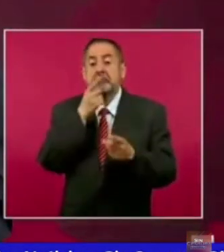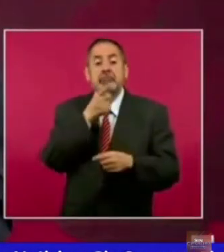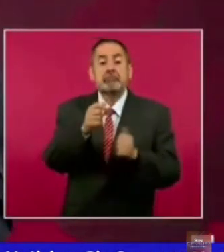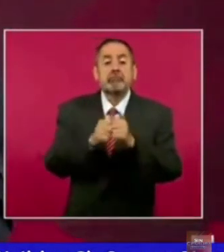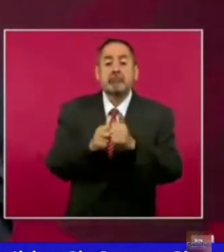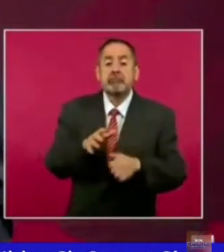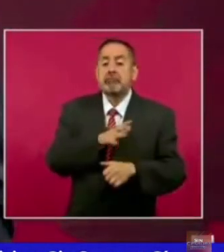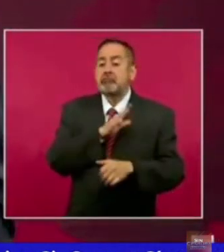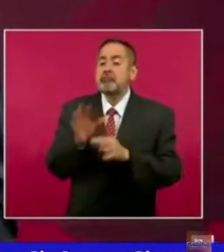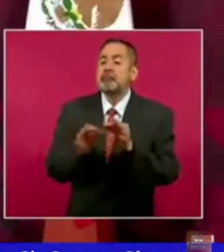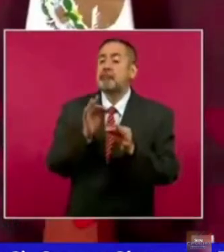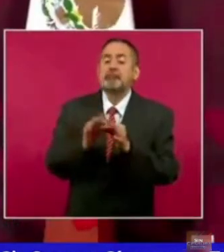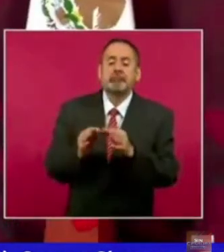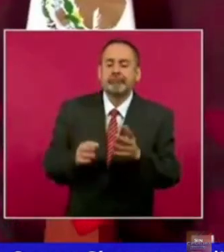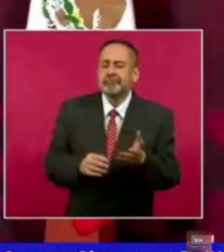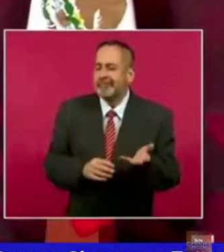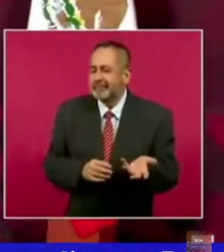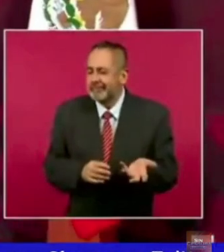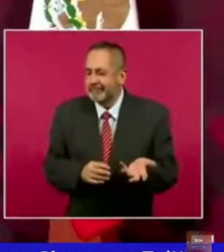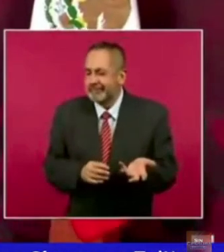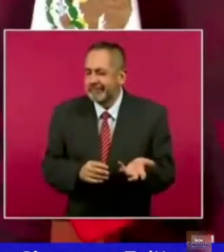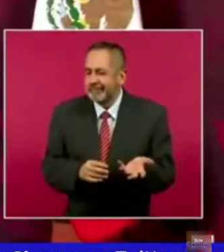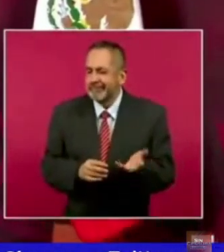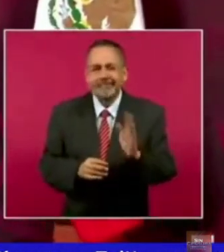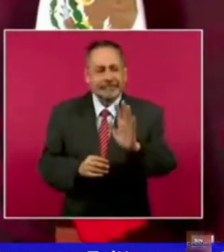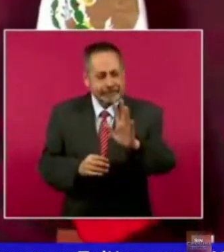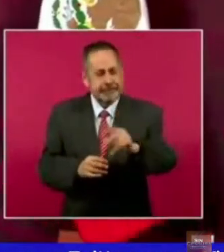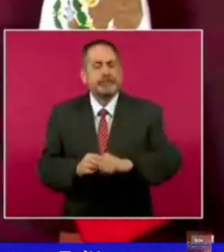Todo esto lo digo